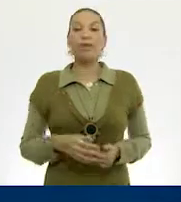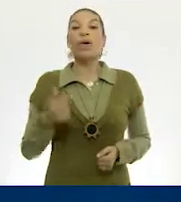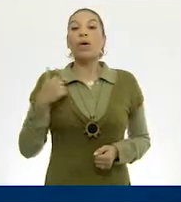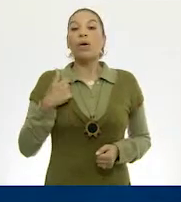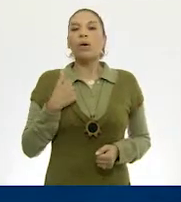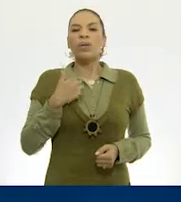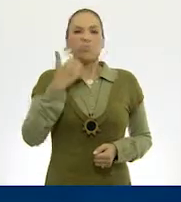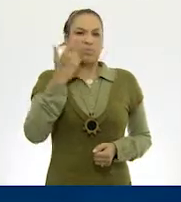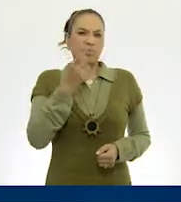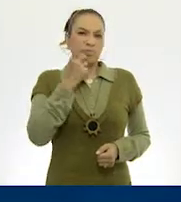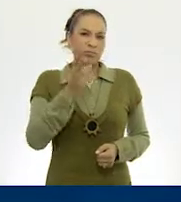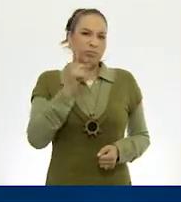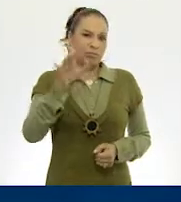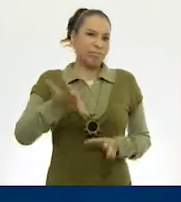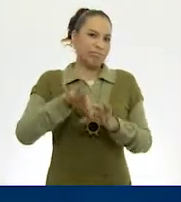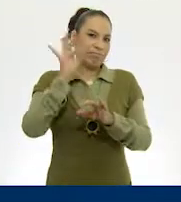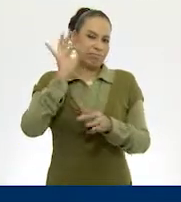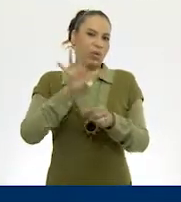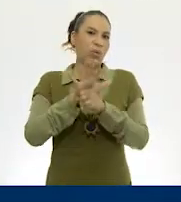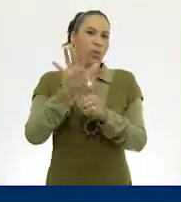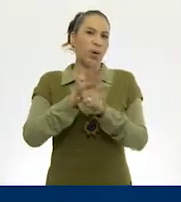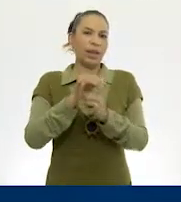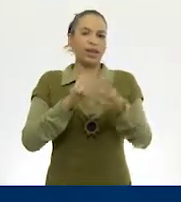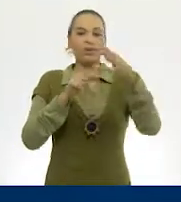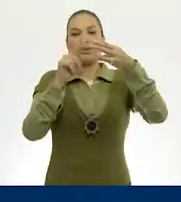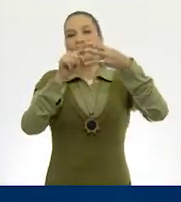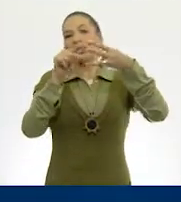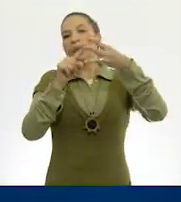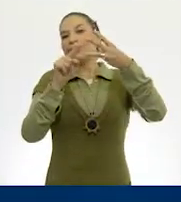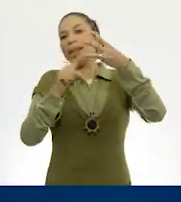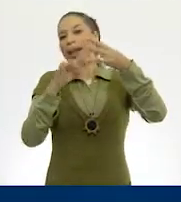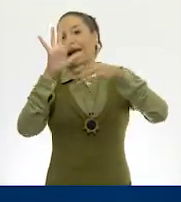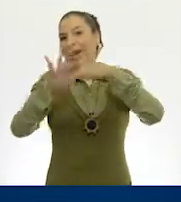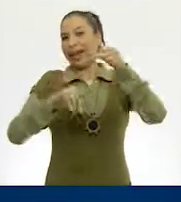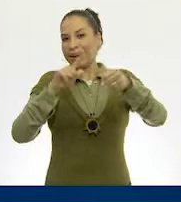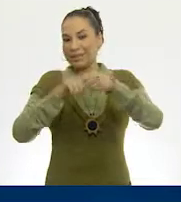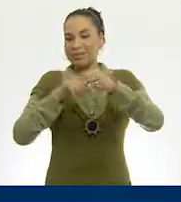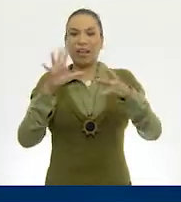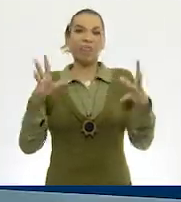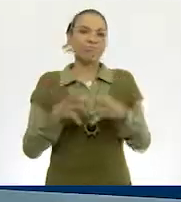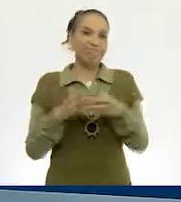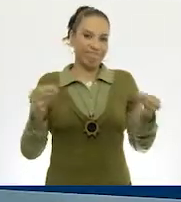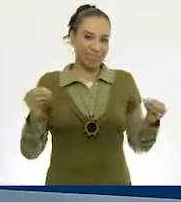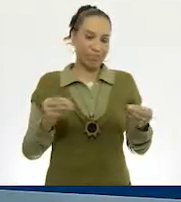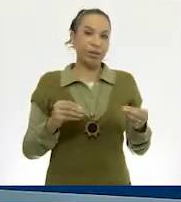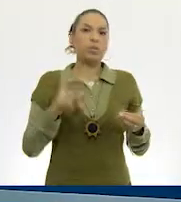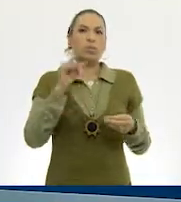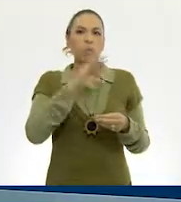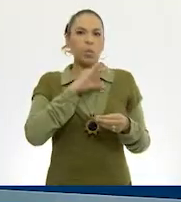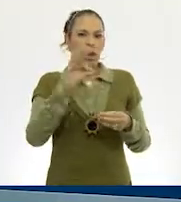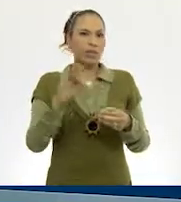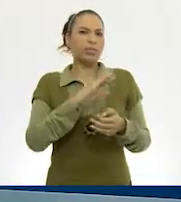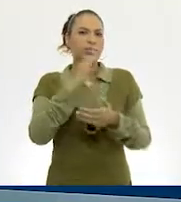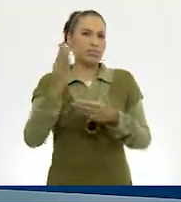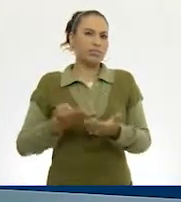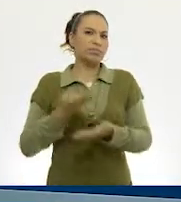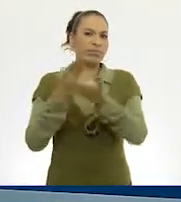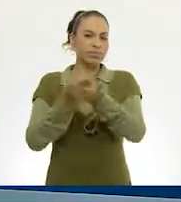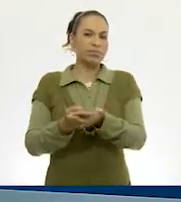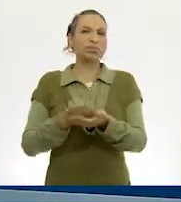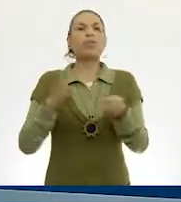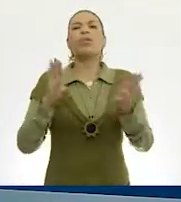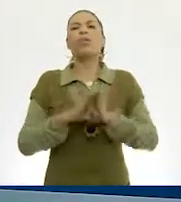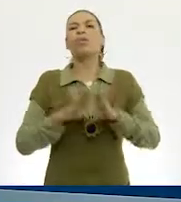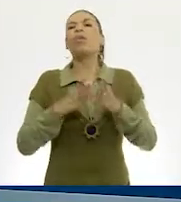les propongo que elijan a cualquiera de estos 3 animales que ya se extinguieron y que propongan de qué